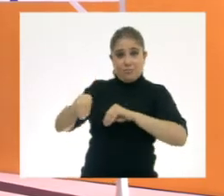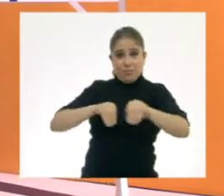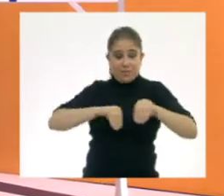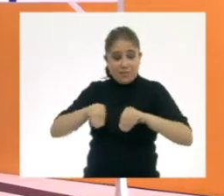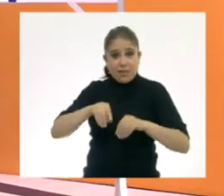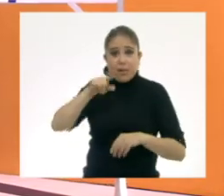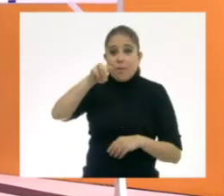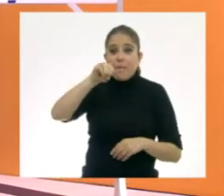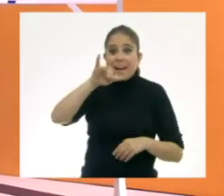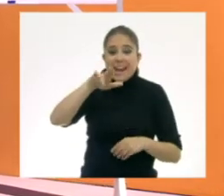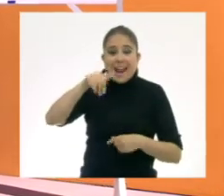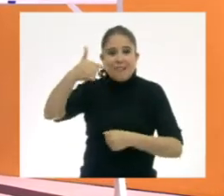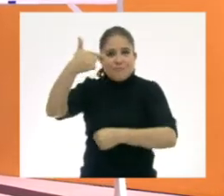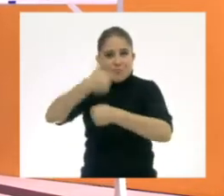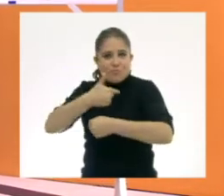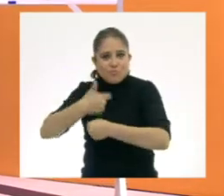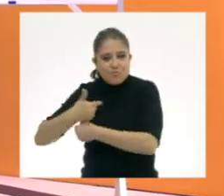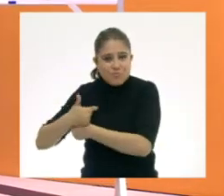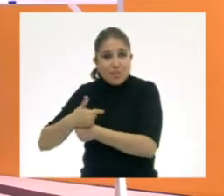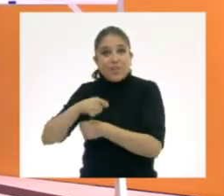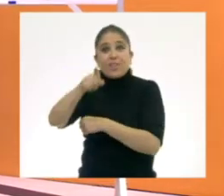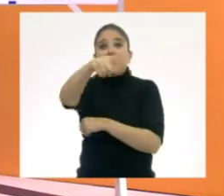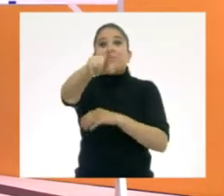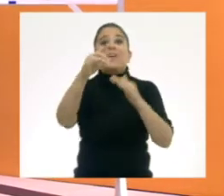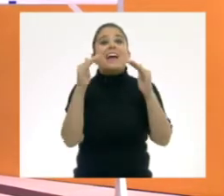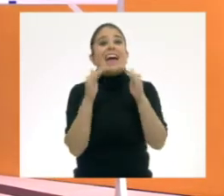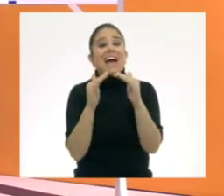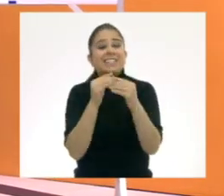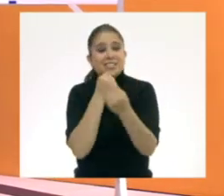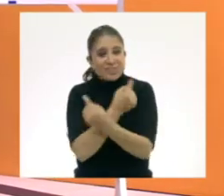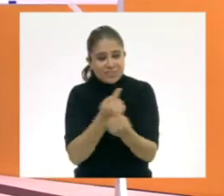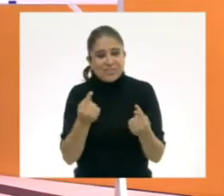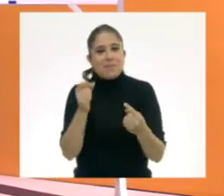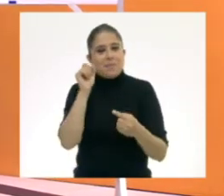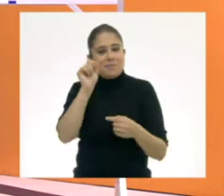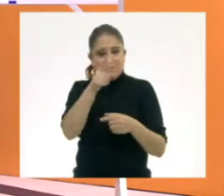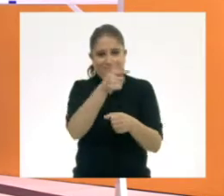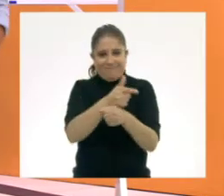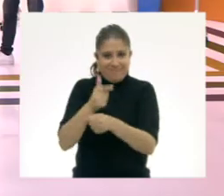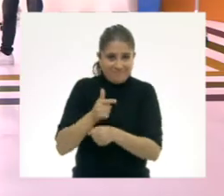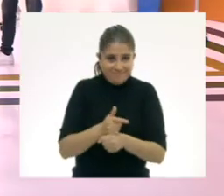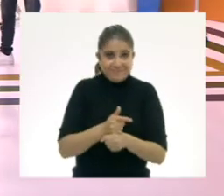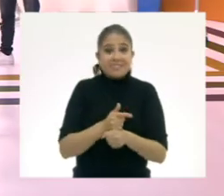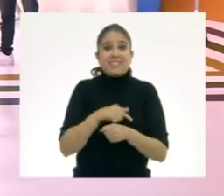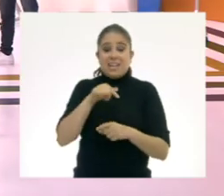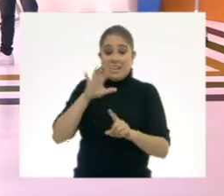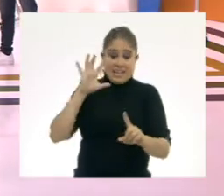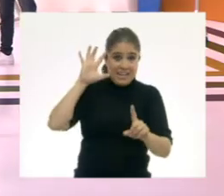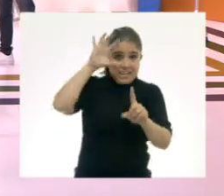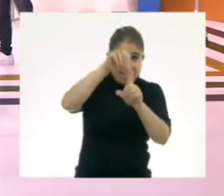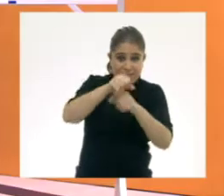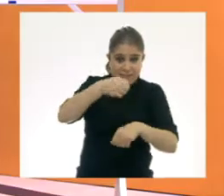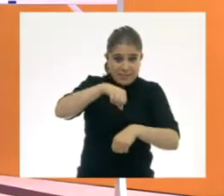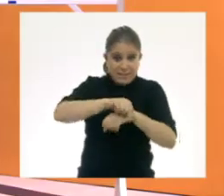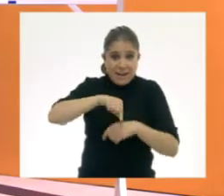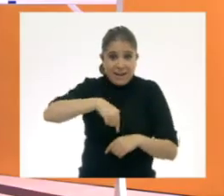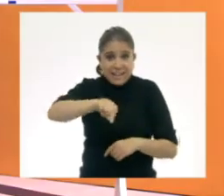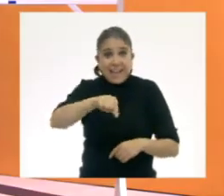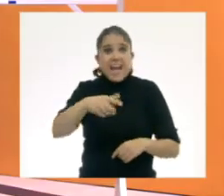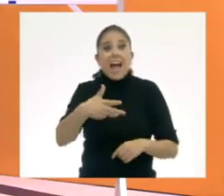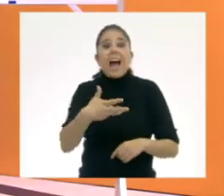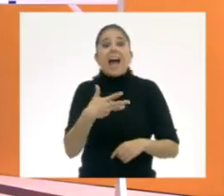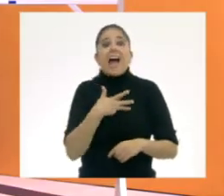que Mariana lo descubrió. Y ustedes en casa, niños y niñas, también lo descubrieron. Y el reto de esta semana